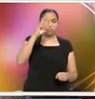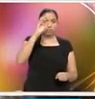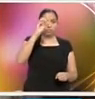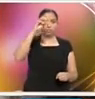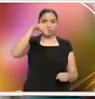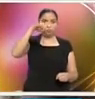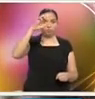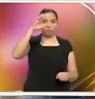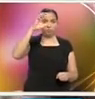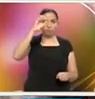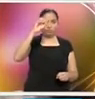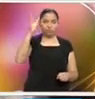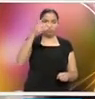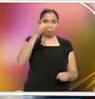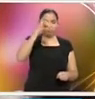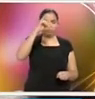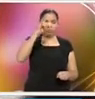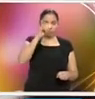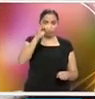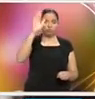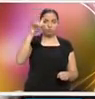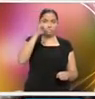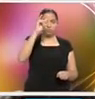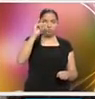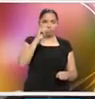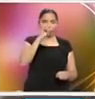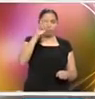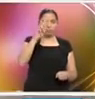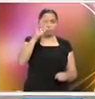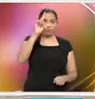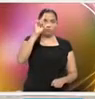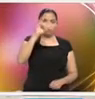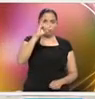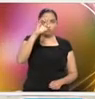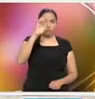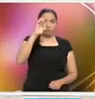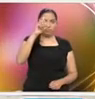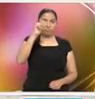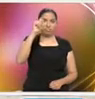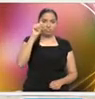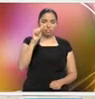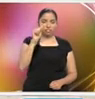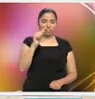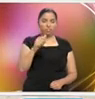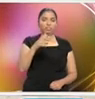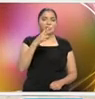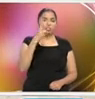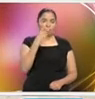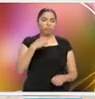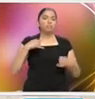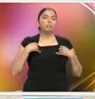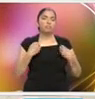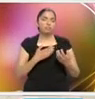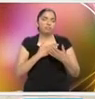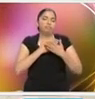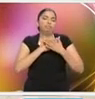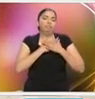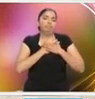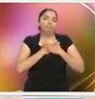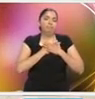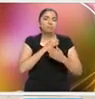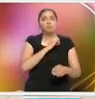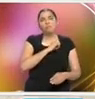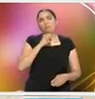con Juliette Lewis, pues resiste todo tipo de adaptaciones, porque la esencia son los sentimientos del ser humano, el odio,